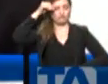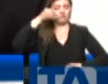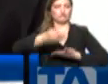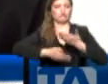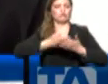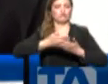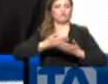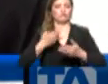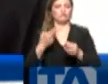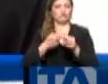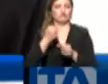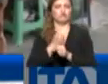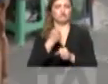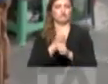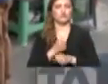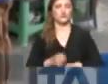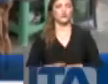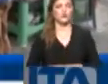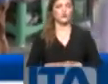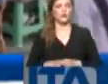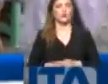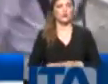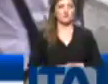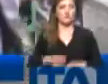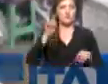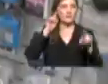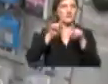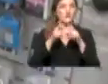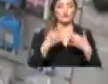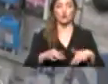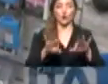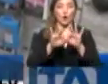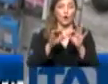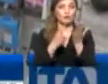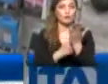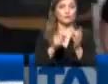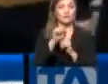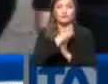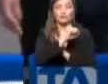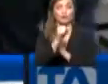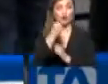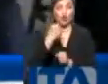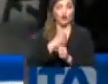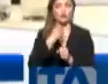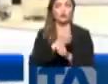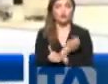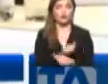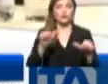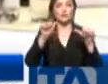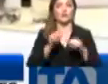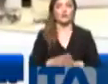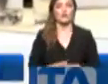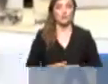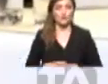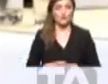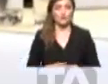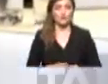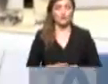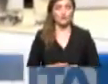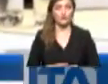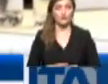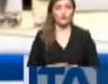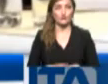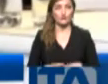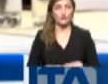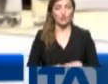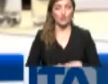puestos de trabajo, nuevas formas de trabajo. Asimismo, están de acuerdo en que es importante analizar la situación del trabajador autónomo. Están reconocidos